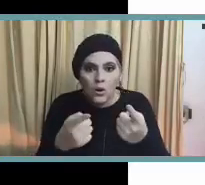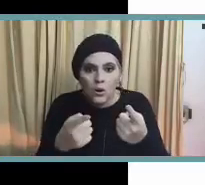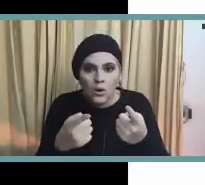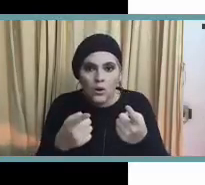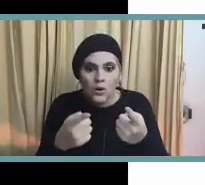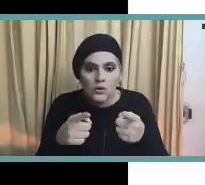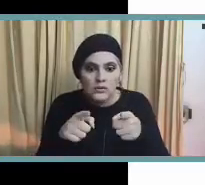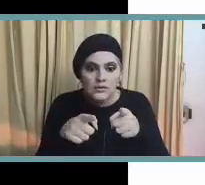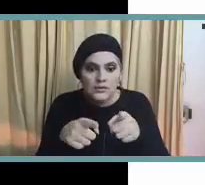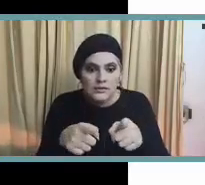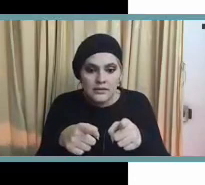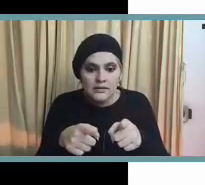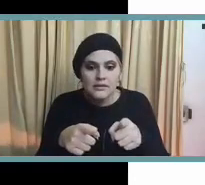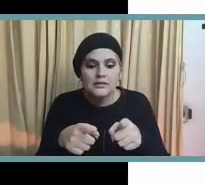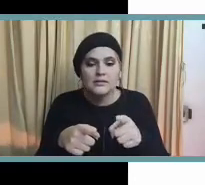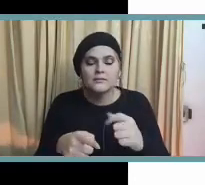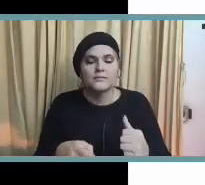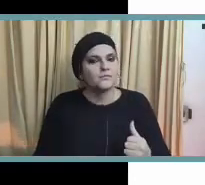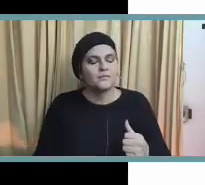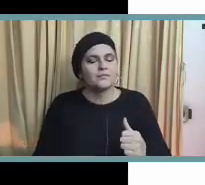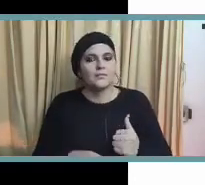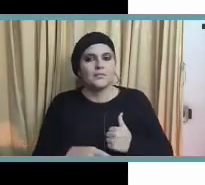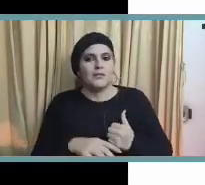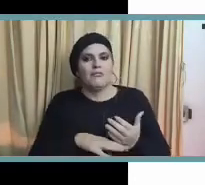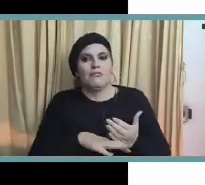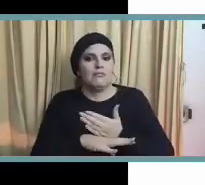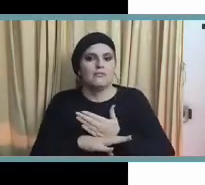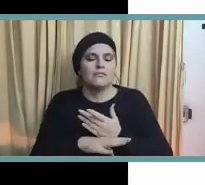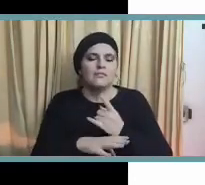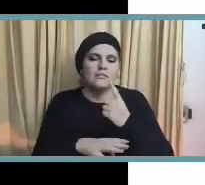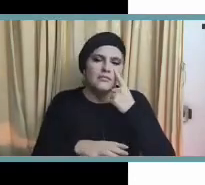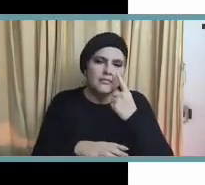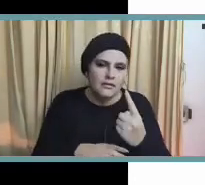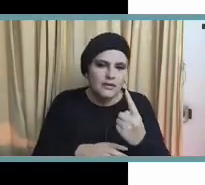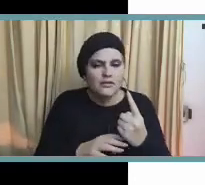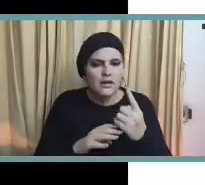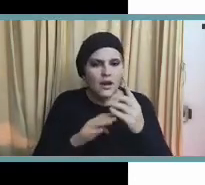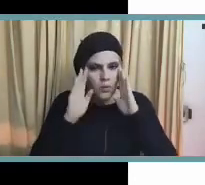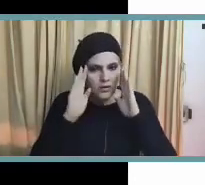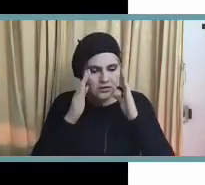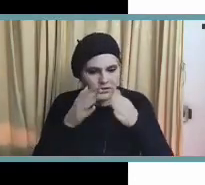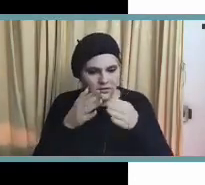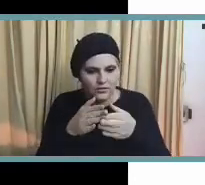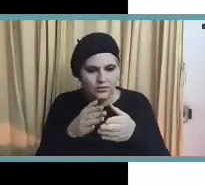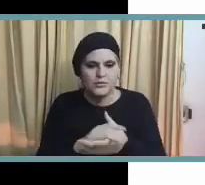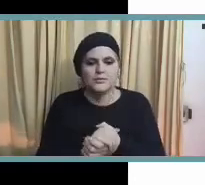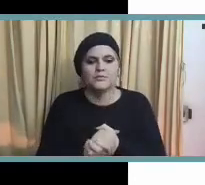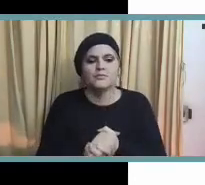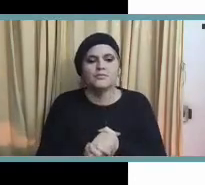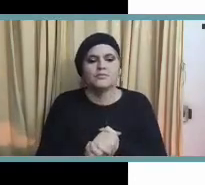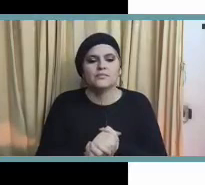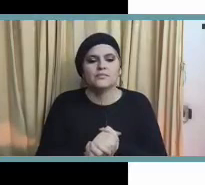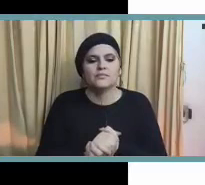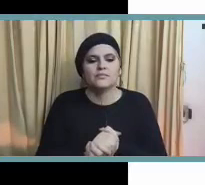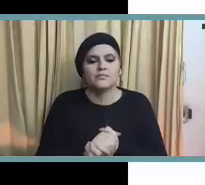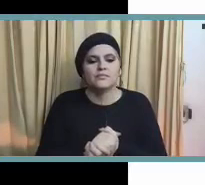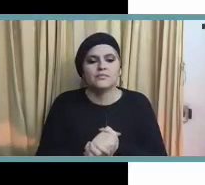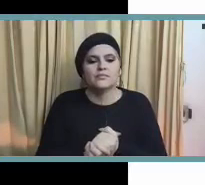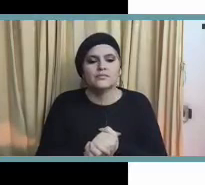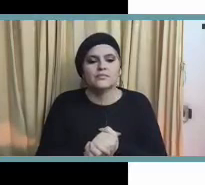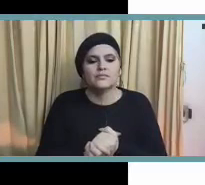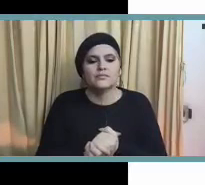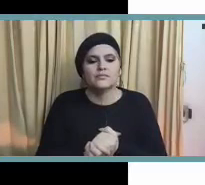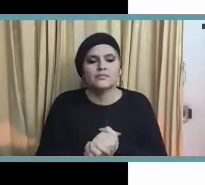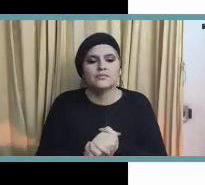señales muy precoces del espectro del autismo. En este estudio en que se vio el seguimiento ocular de los